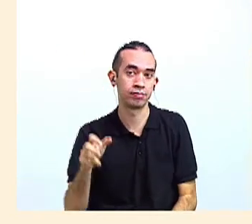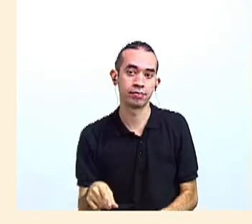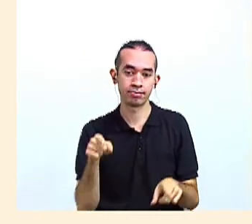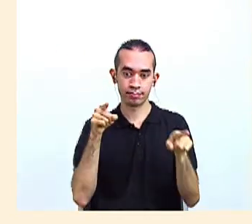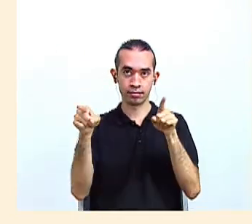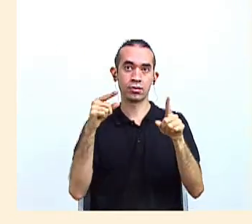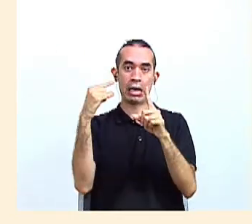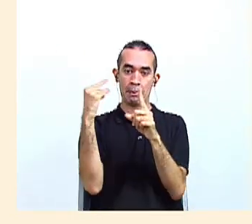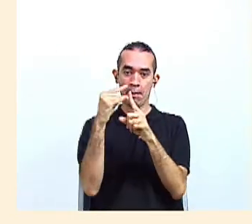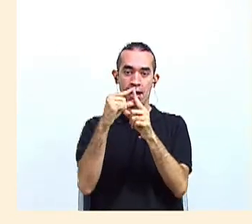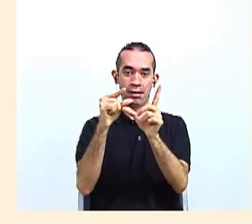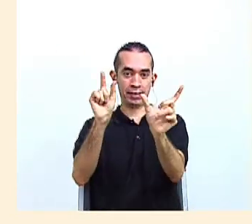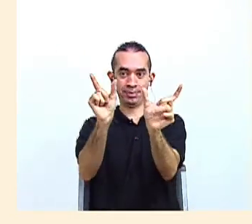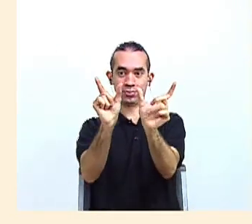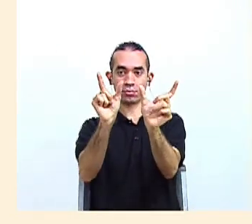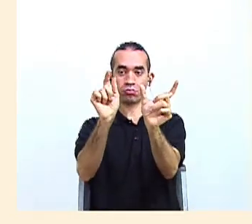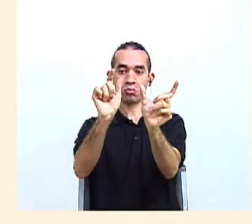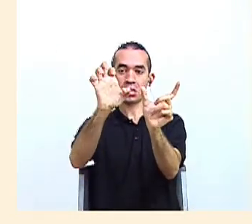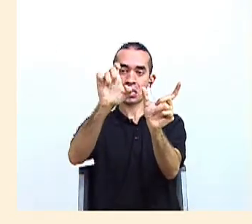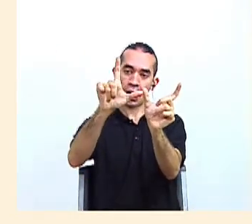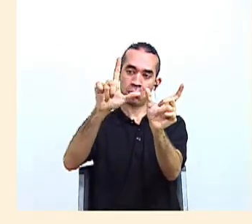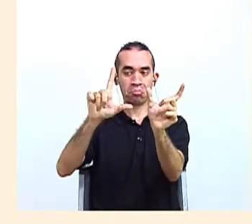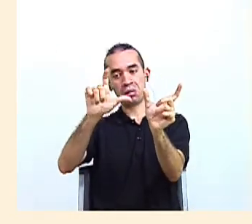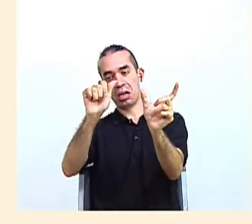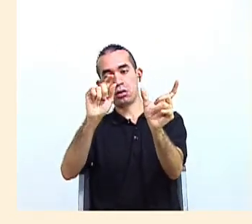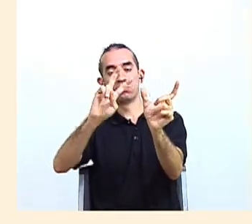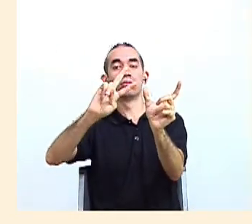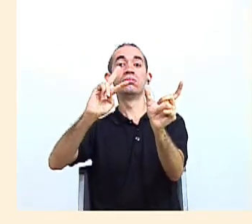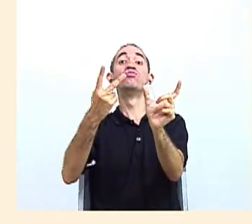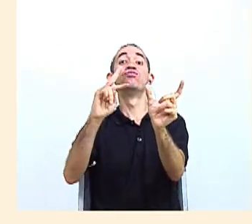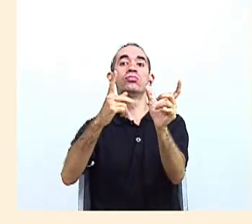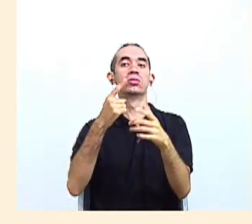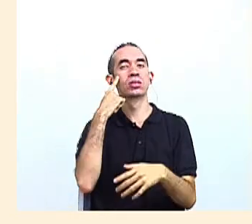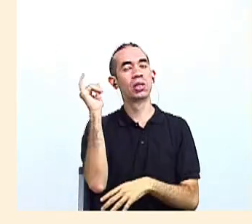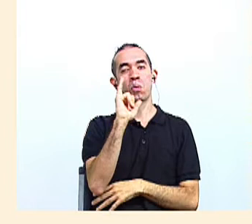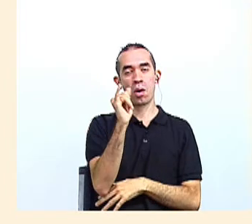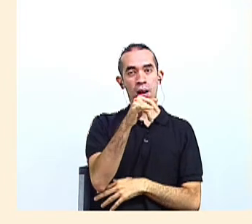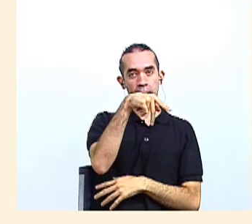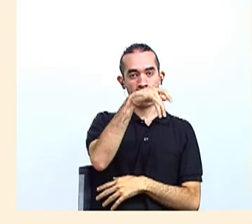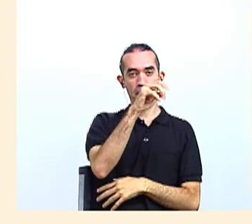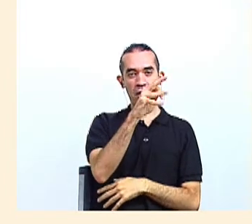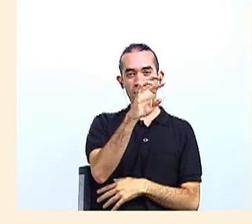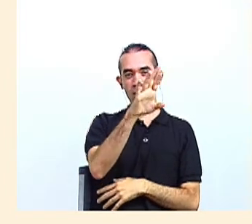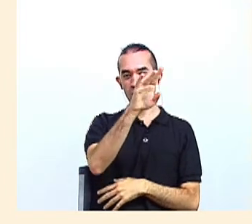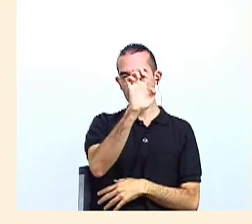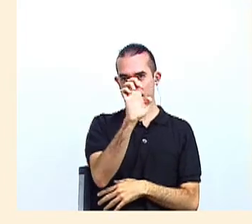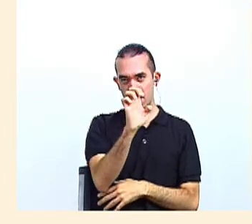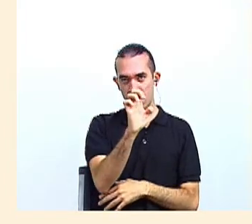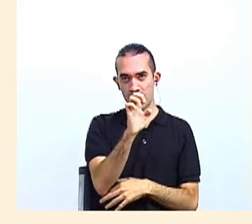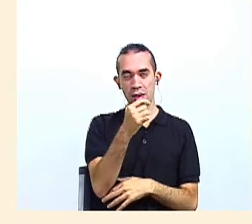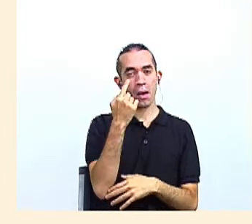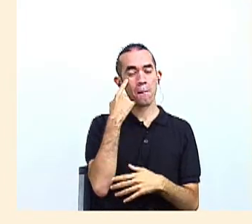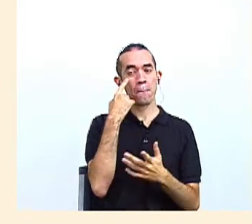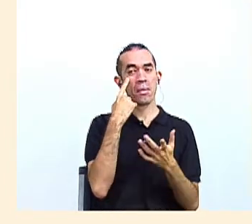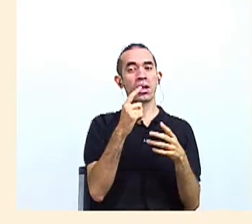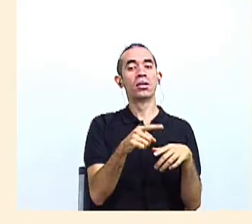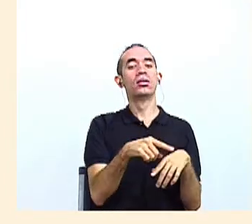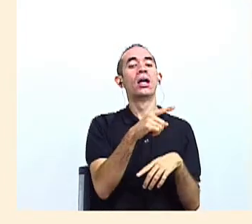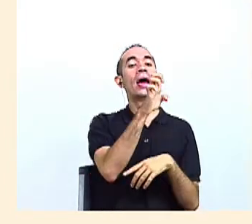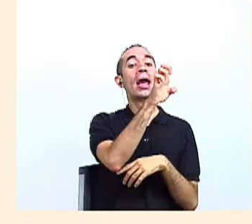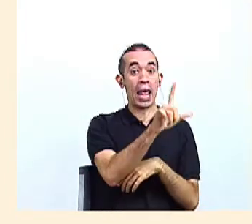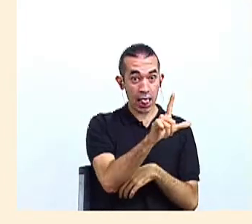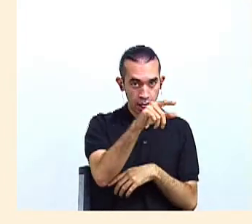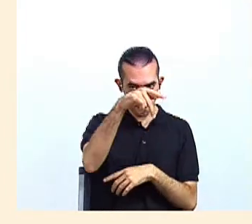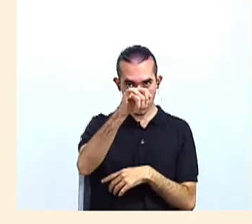Una sola palabra como marcó la diferencia. El pendiente, la pendiente, también otro ejemplo. El pendiente como un asunto sin